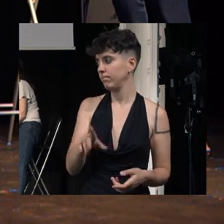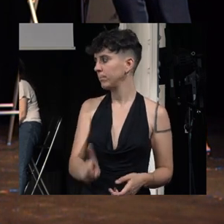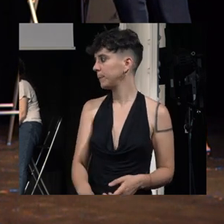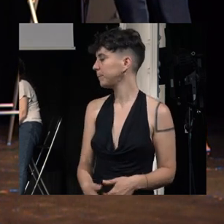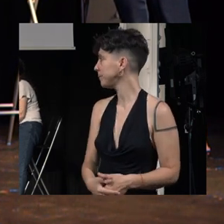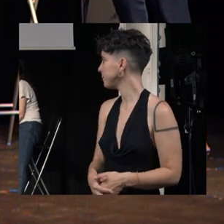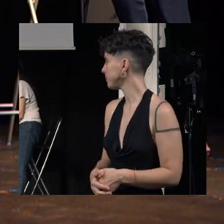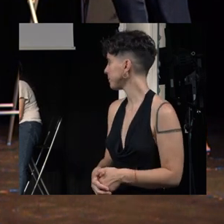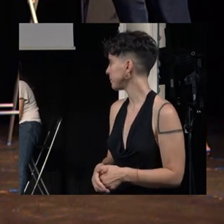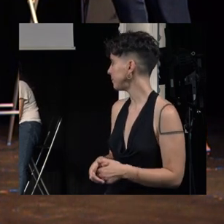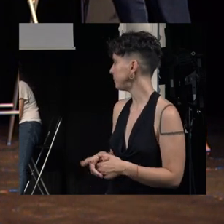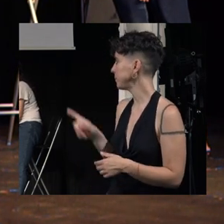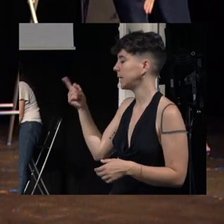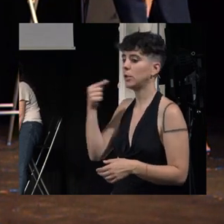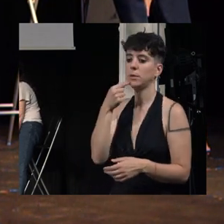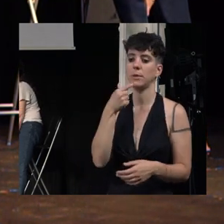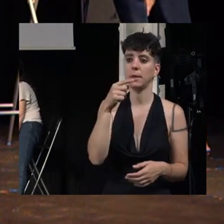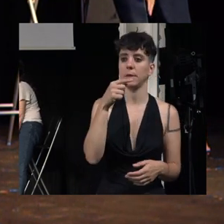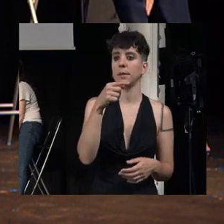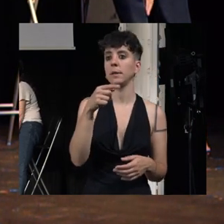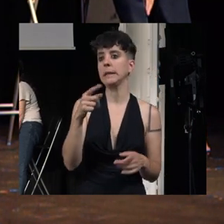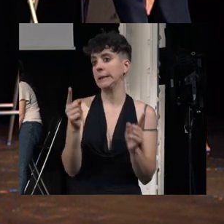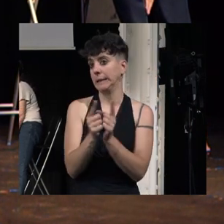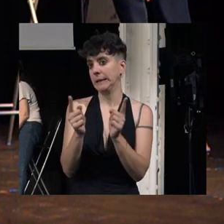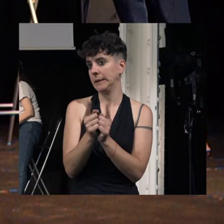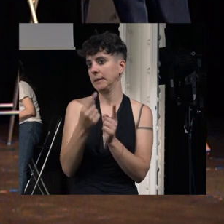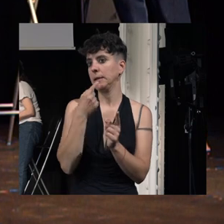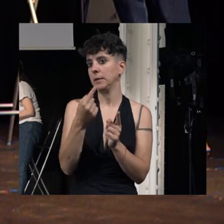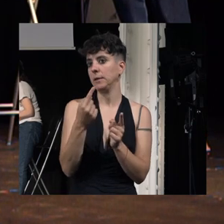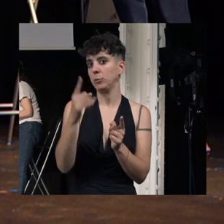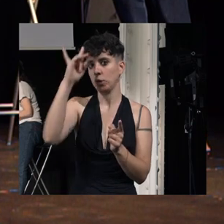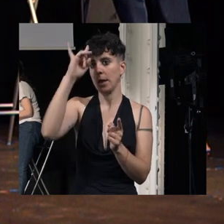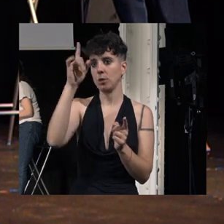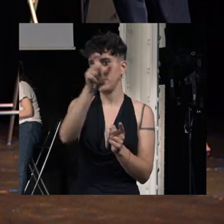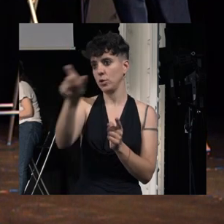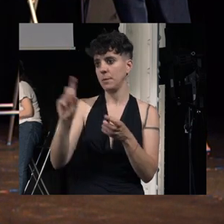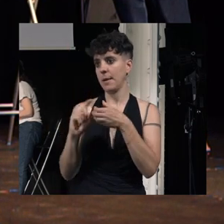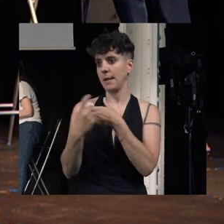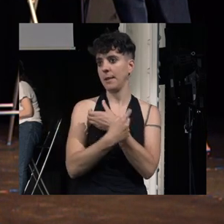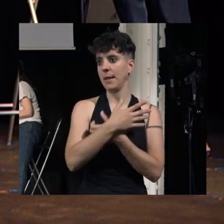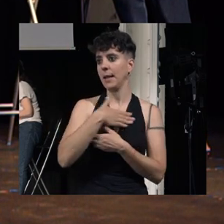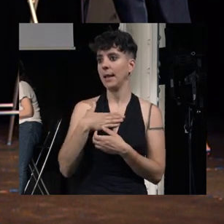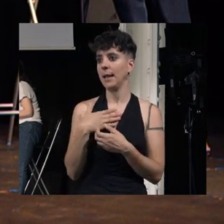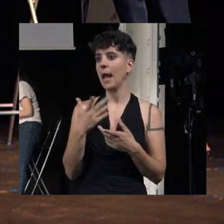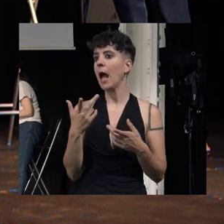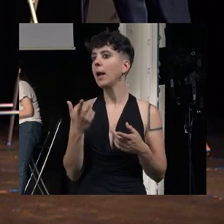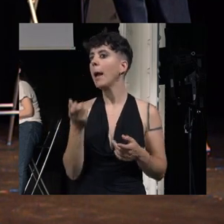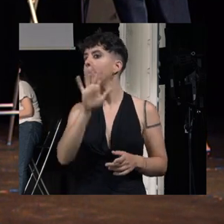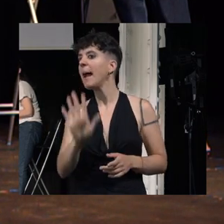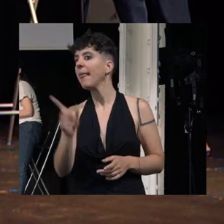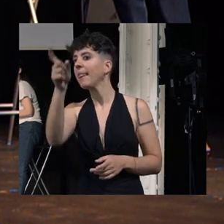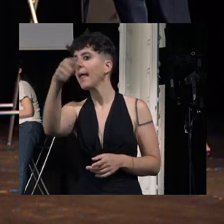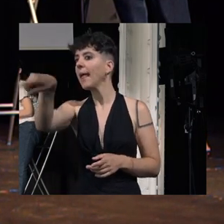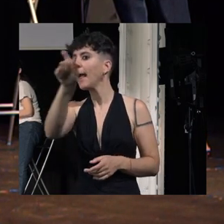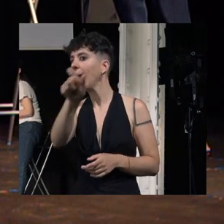Sí, ¿sí? Yo quiero, haré muy breve para que si hay gente que quiere participar de tiempo, aunque no sé, parece que está la gente un poco dormida. A